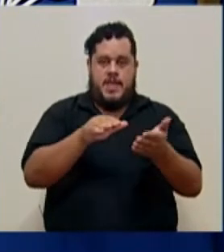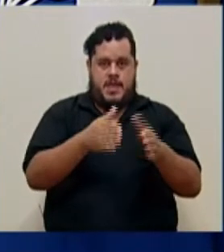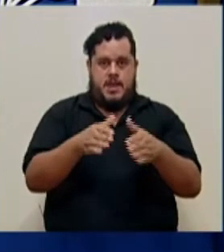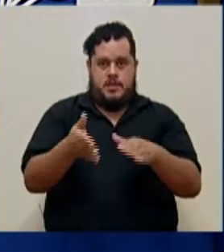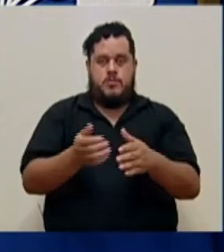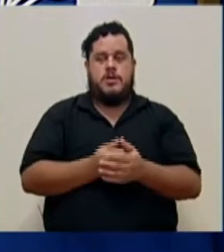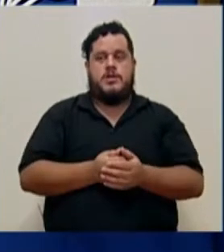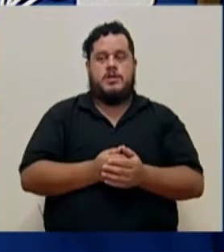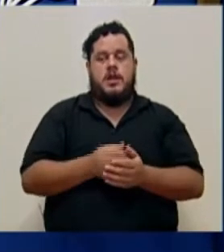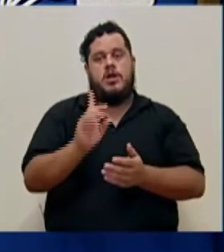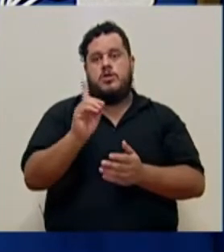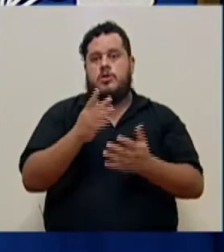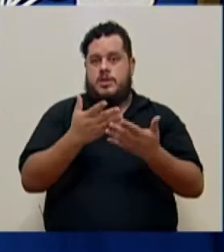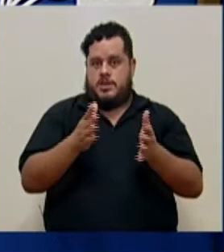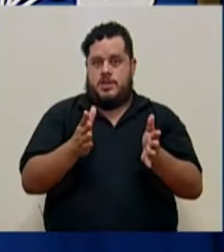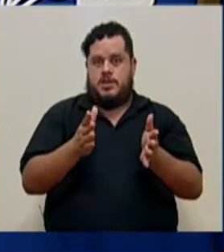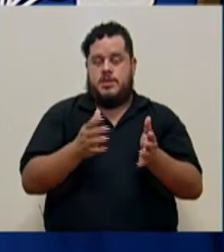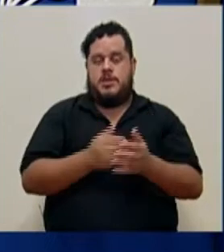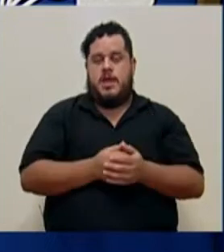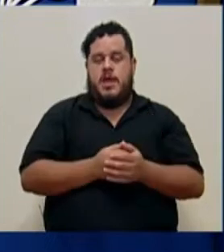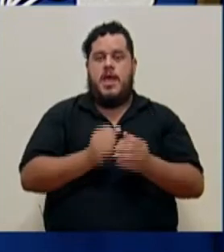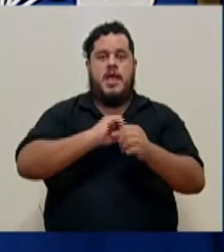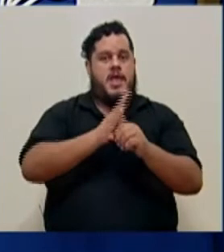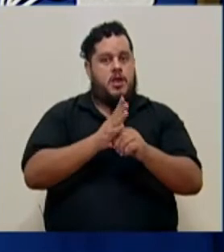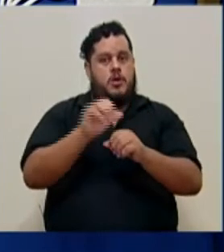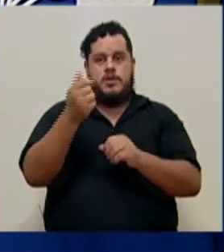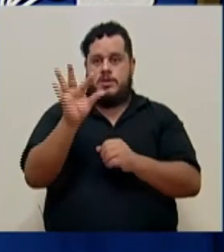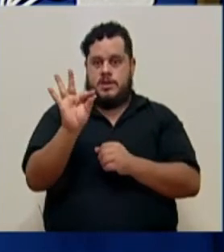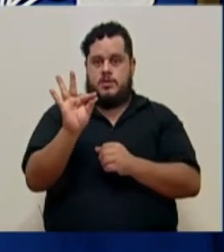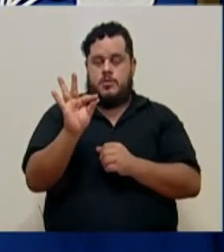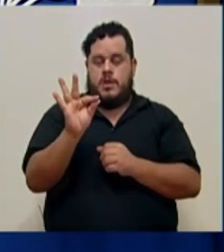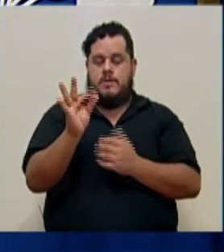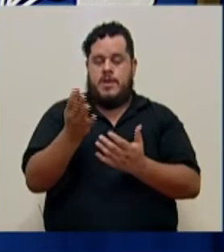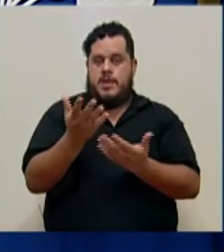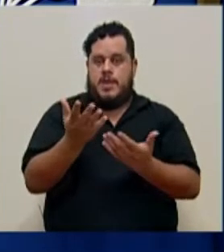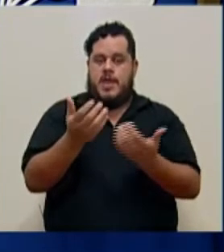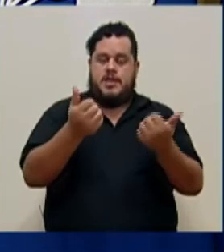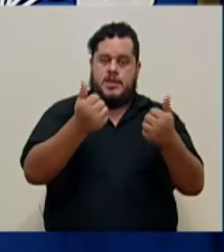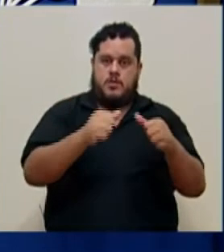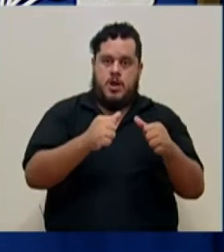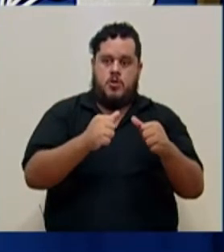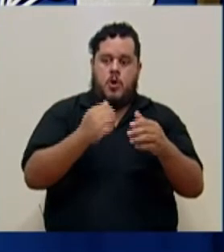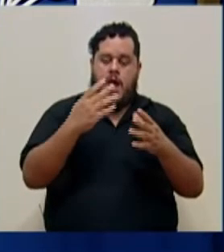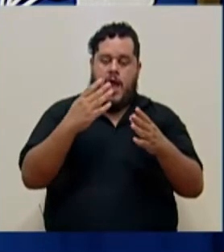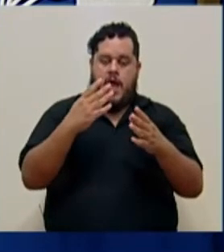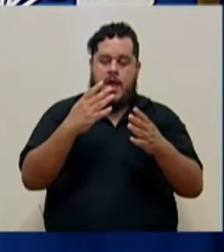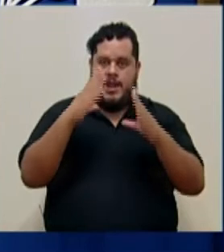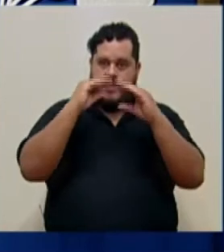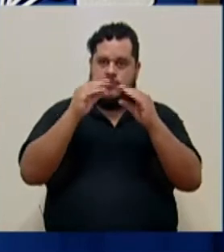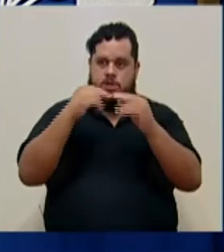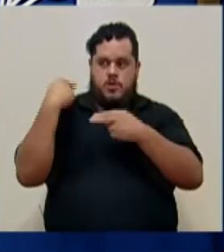mortalidad, en donde ya el COVID-19 se encuentra, de acuerdo a los datos históricos